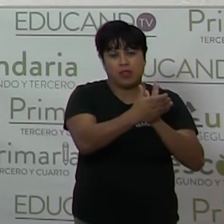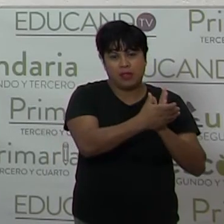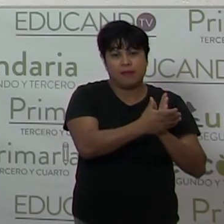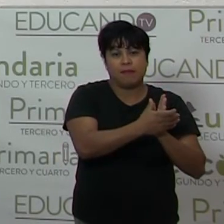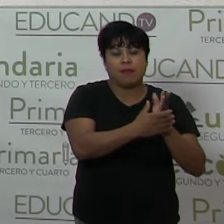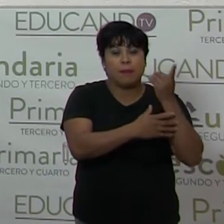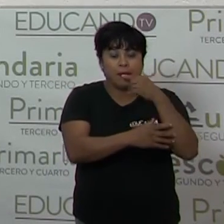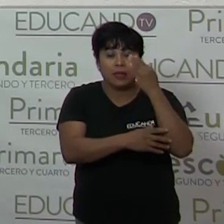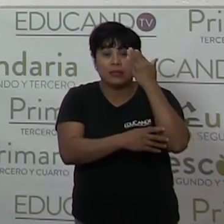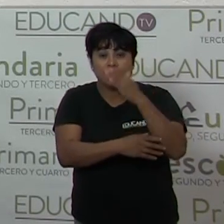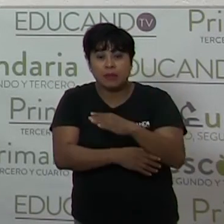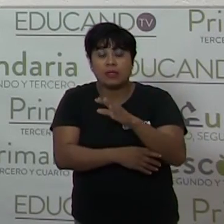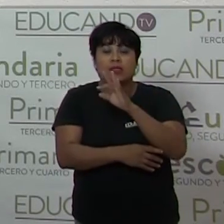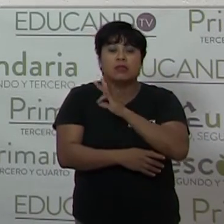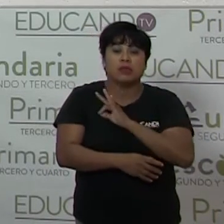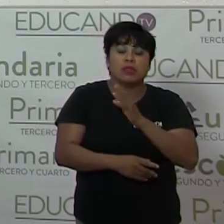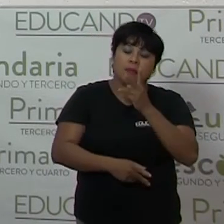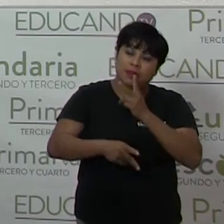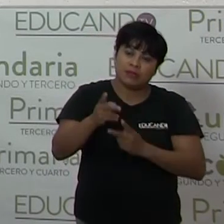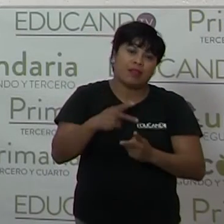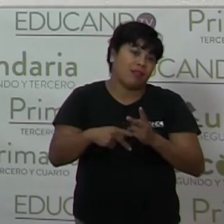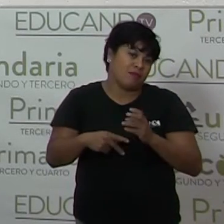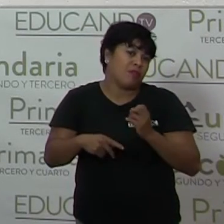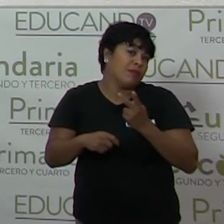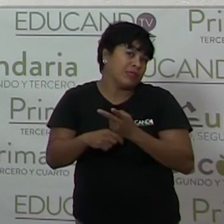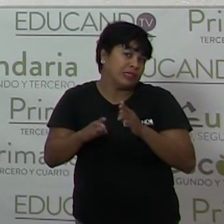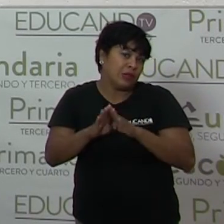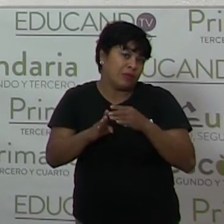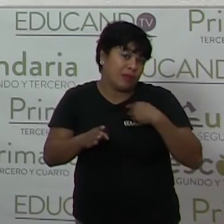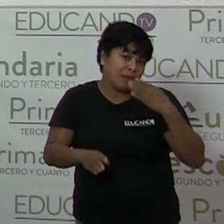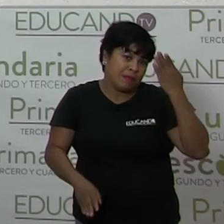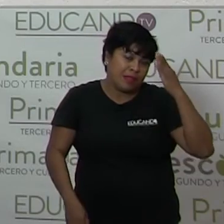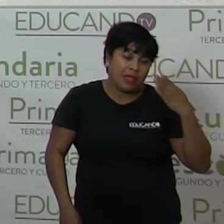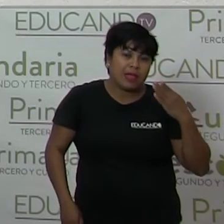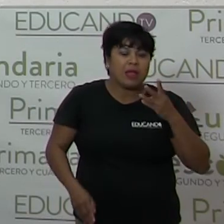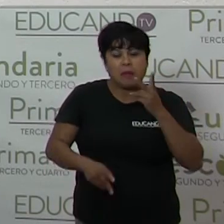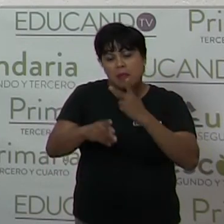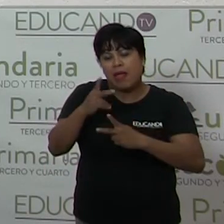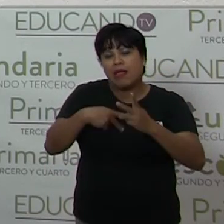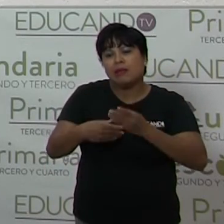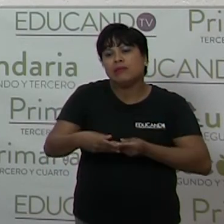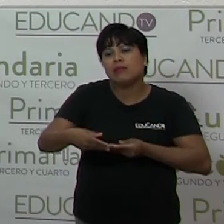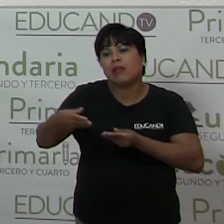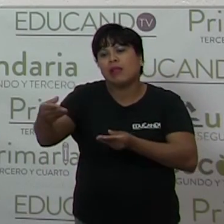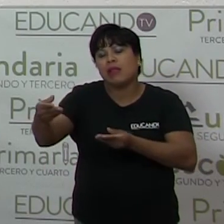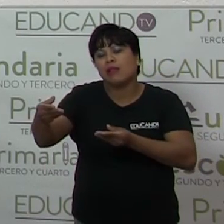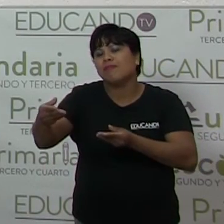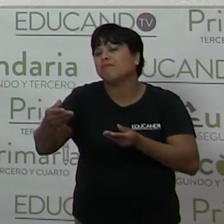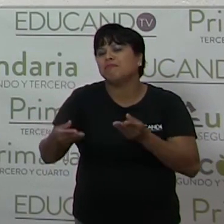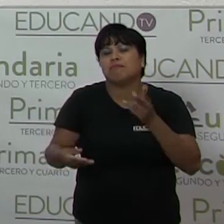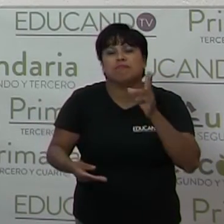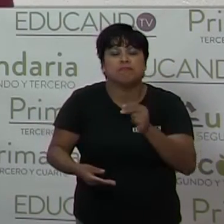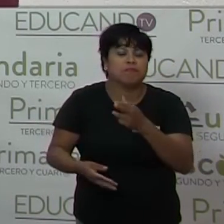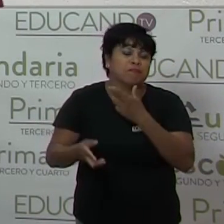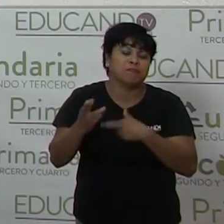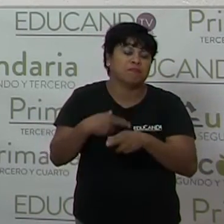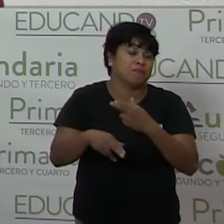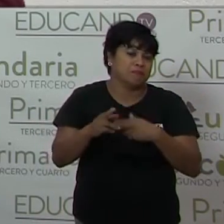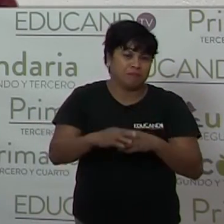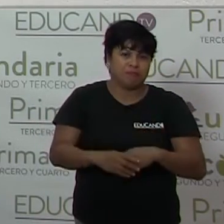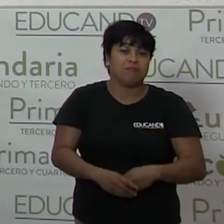para saber si van a prestar y no les pase lo que a la maestra blanca que luego presta y no se los